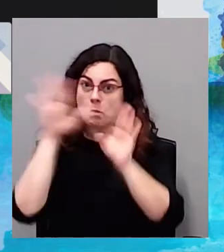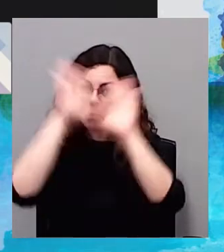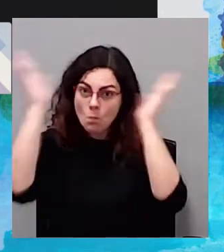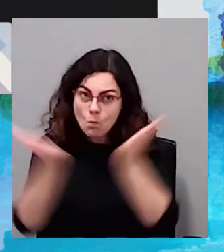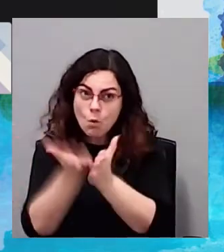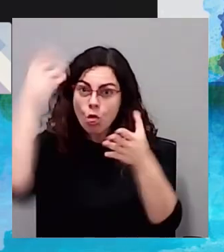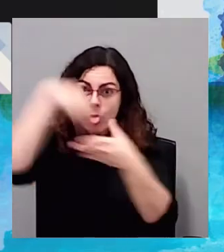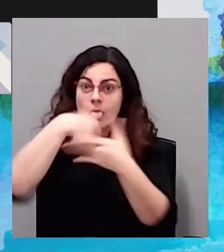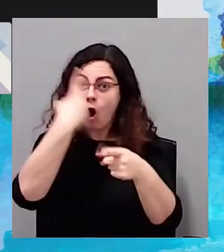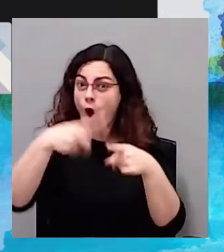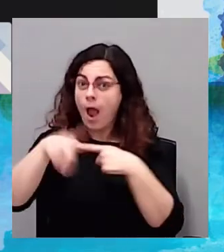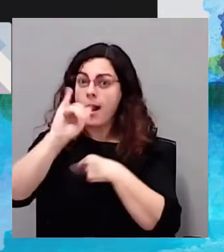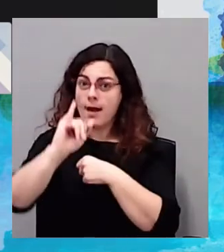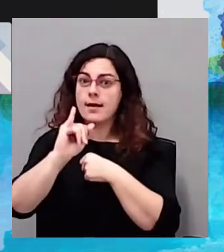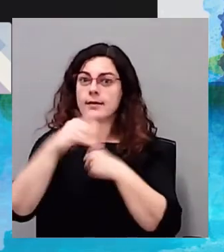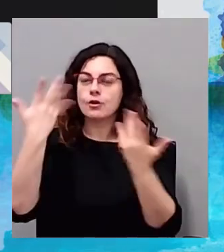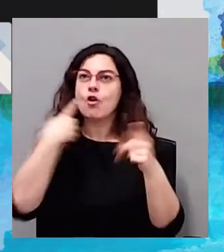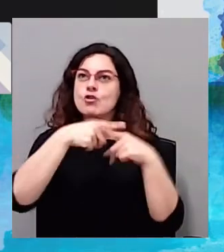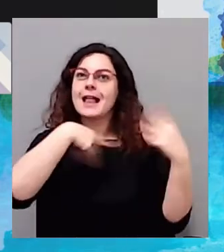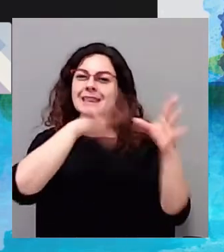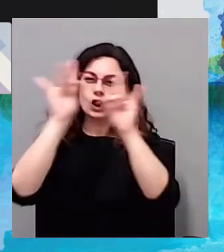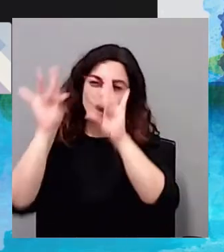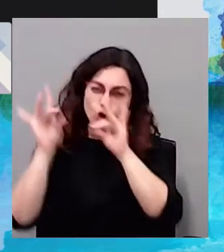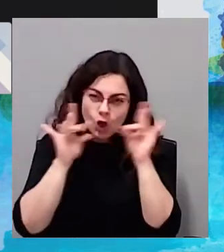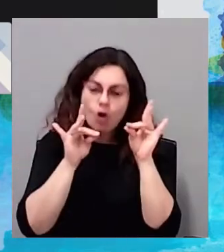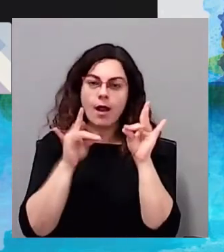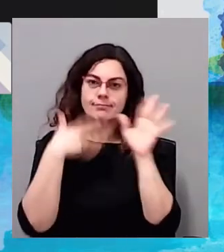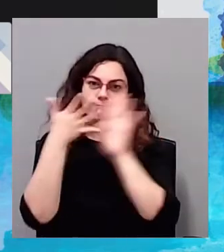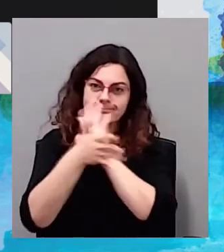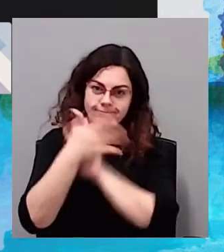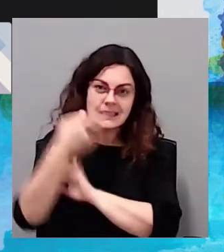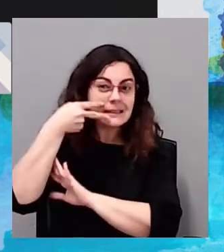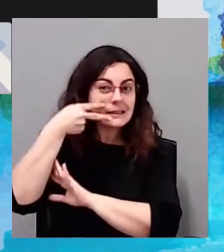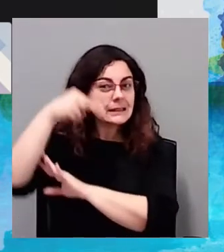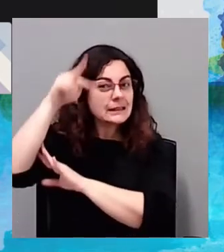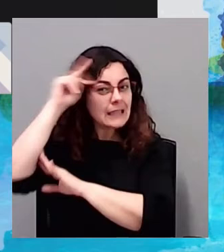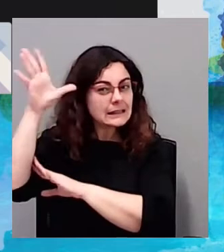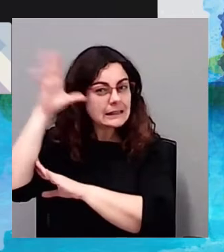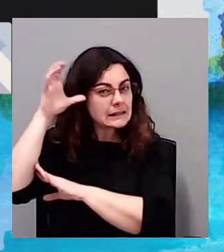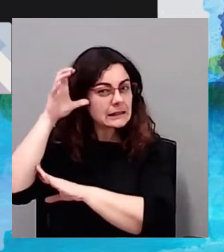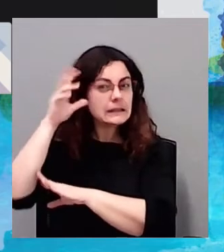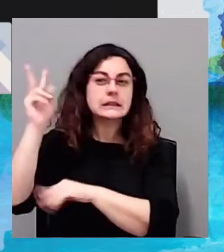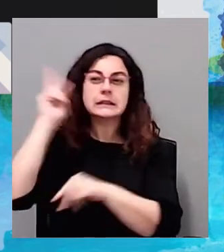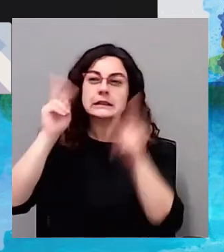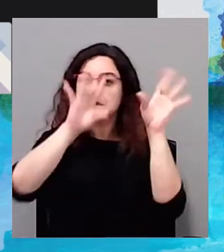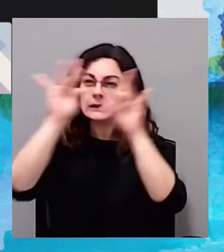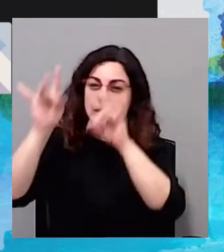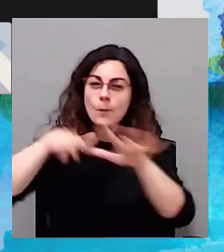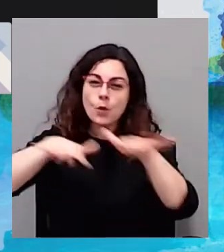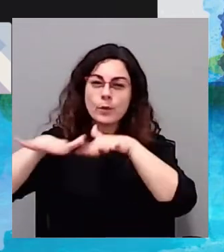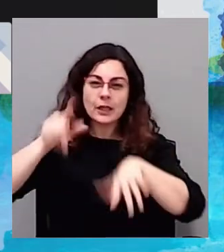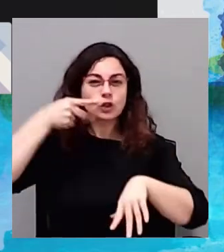los elementos más tangibles, más táctiles, la experiencia multisensorial, la experiencia sinestésica de las